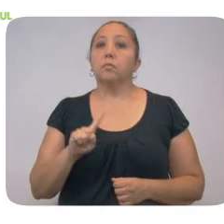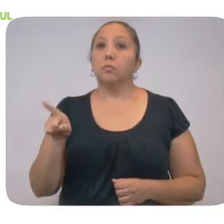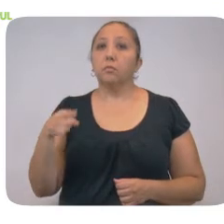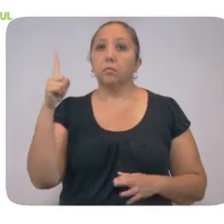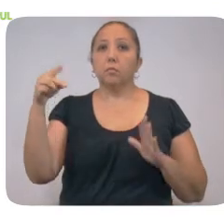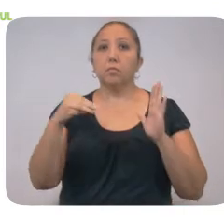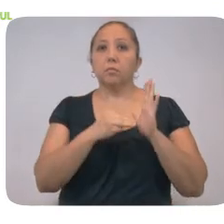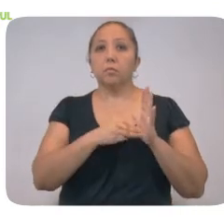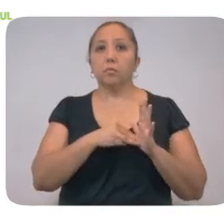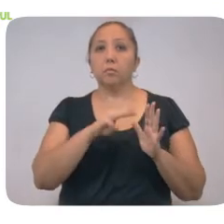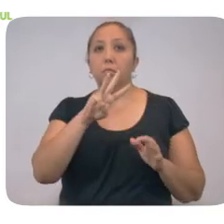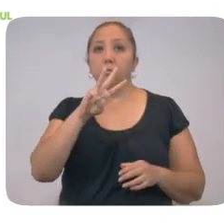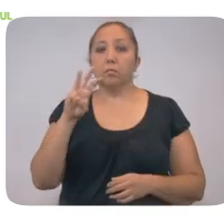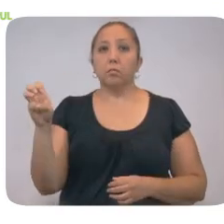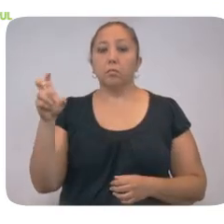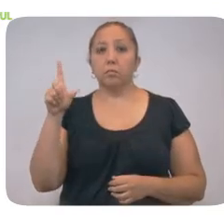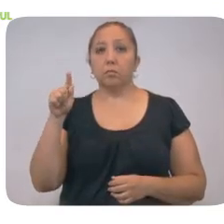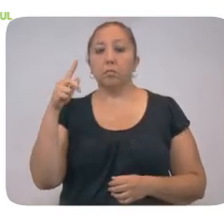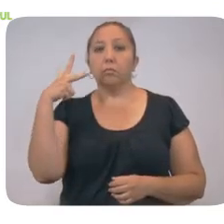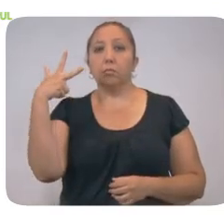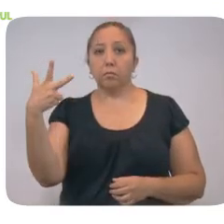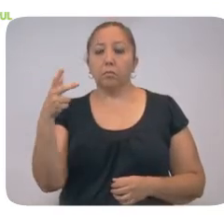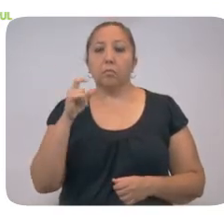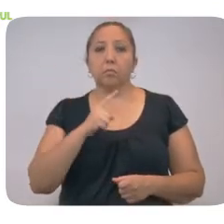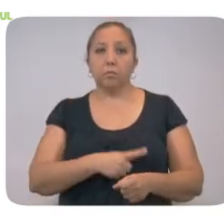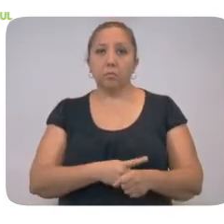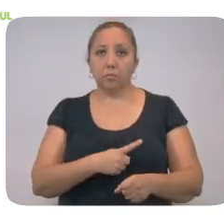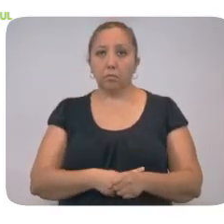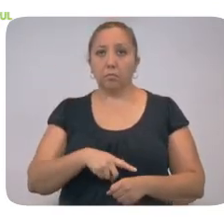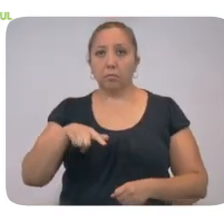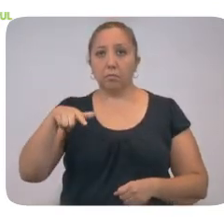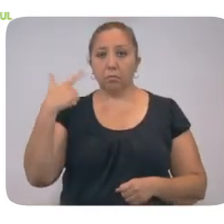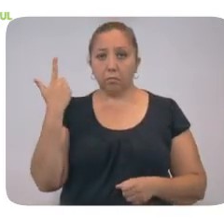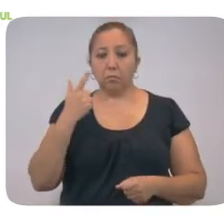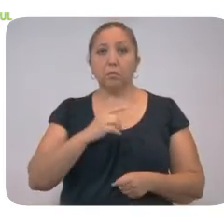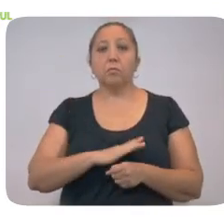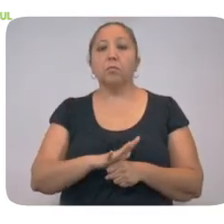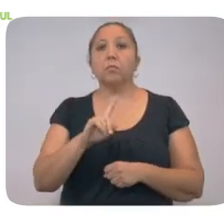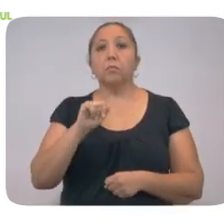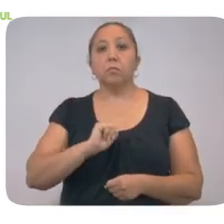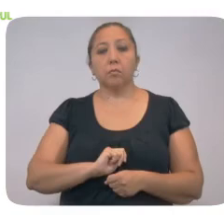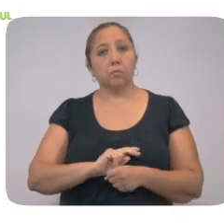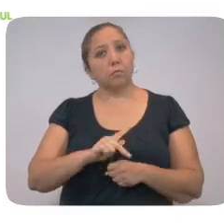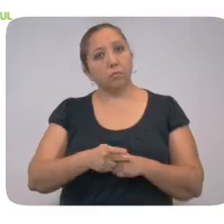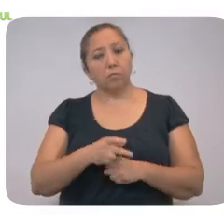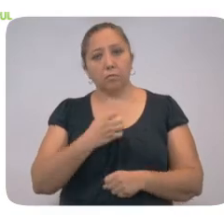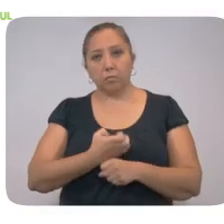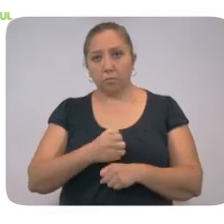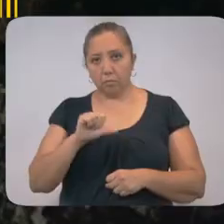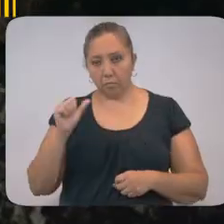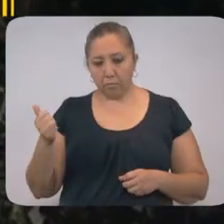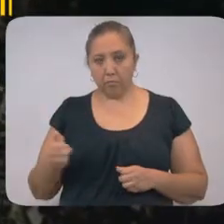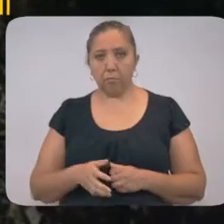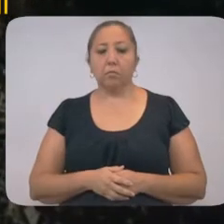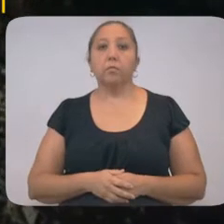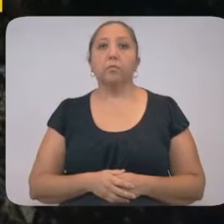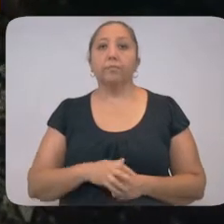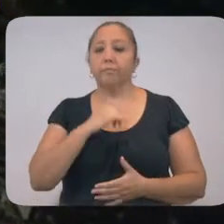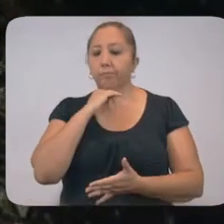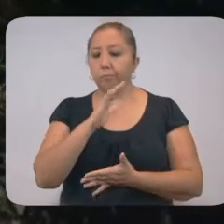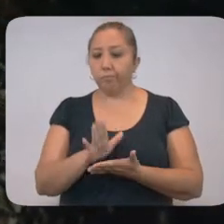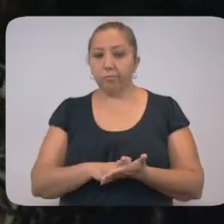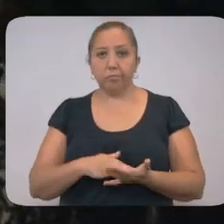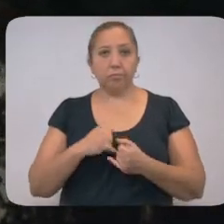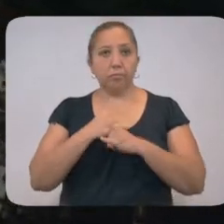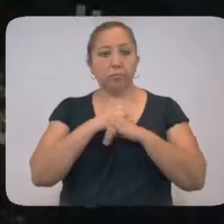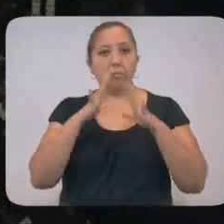son 1,378 casos positivos, 12 de los cuales son de otro país u otro estado. Lamentablemente,